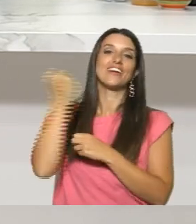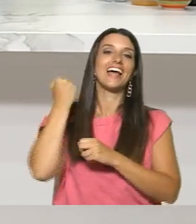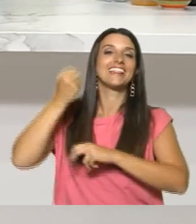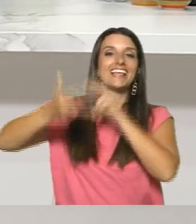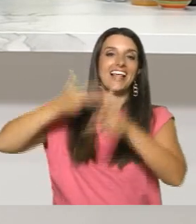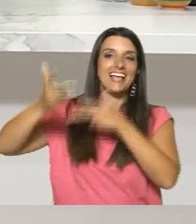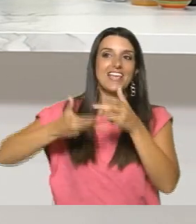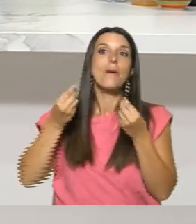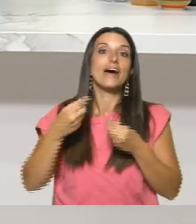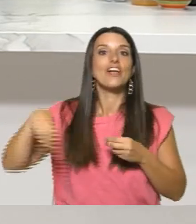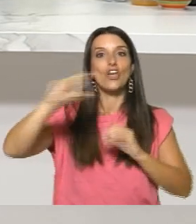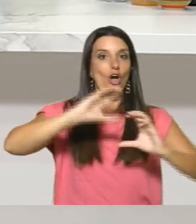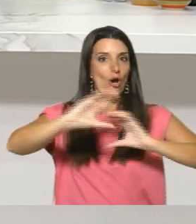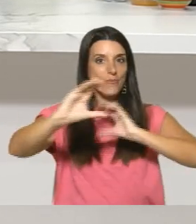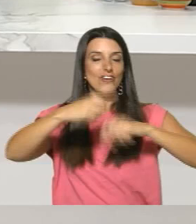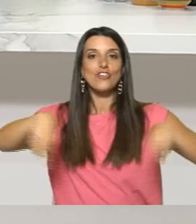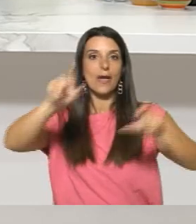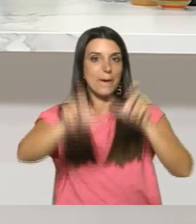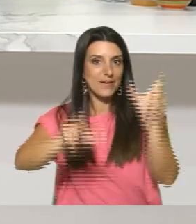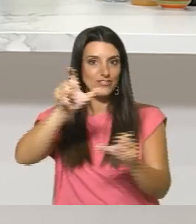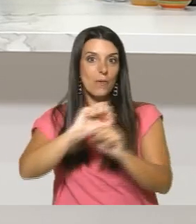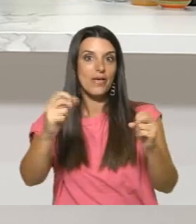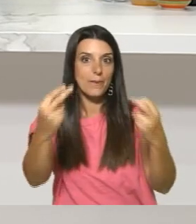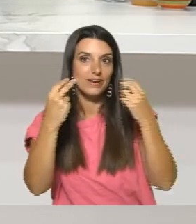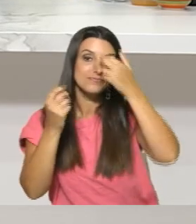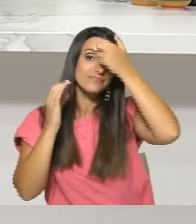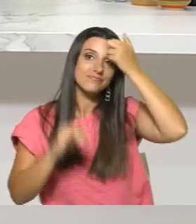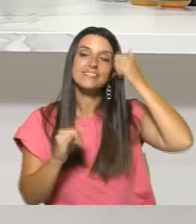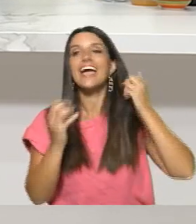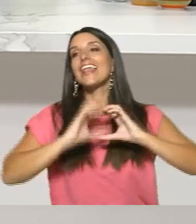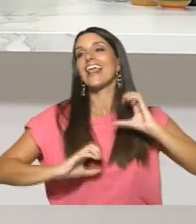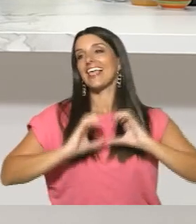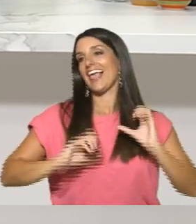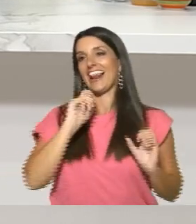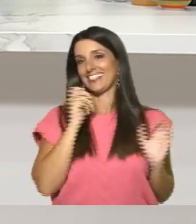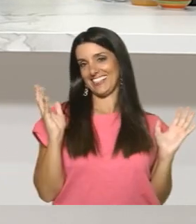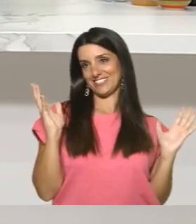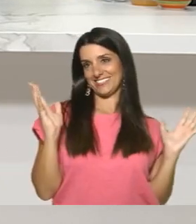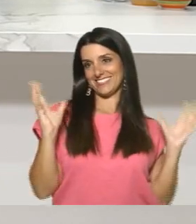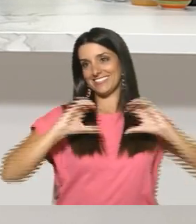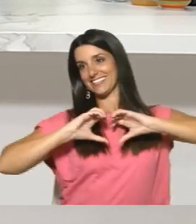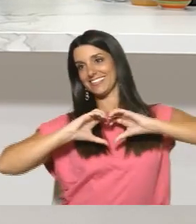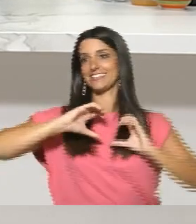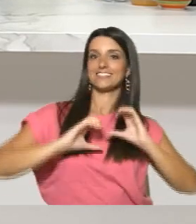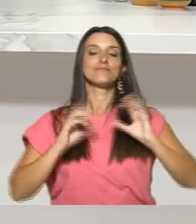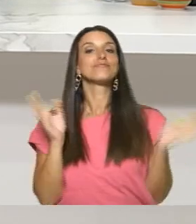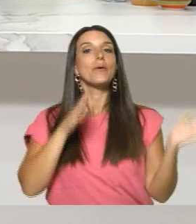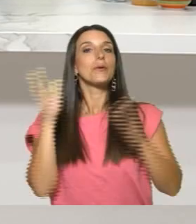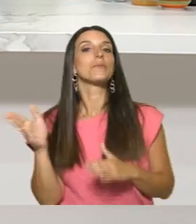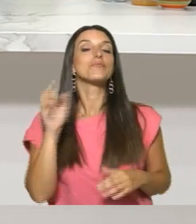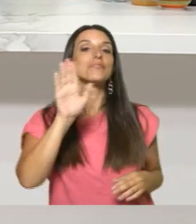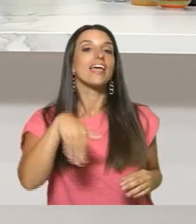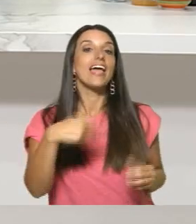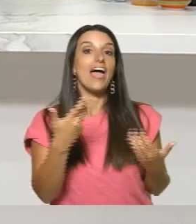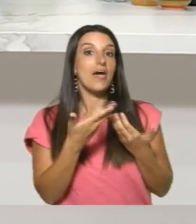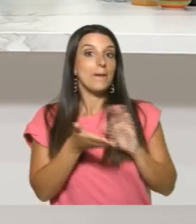presente para que esto justamente sea para todas las personas, ¿verdad? Con toda la energía. Con toda la energía. Siempre, Dai, siempre claro nacra. Sí.